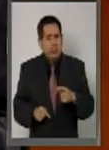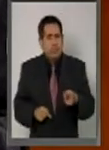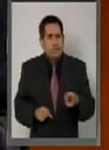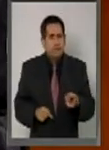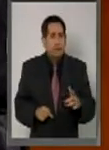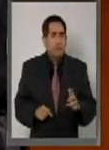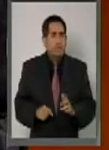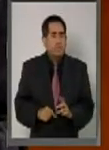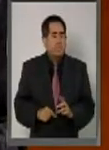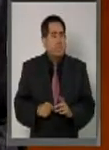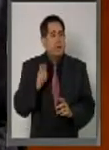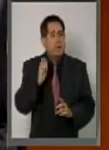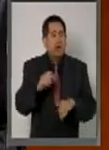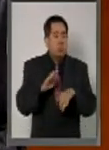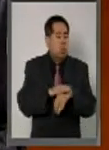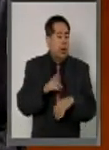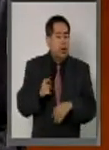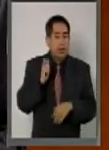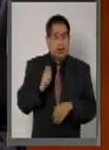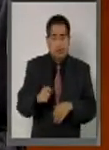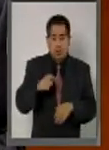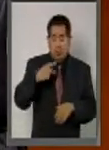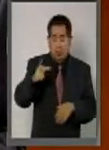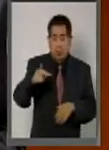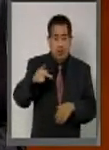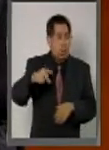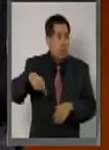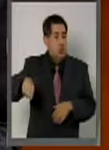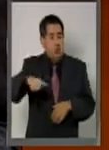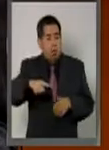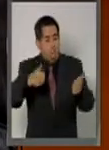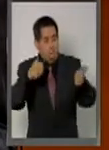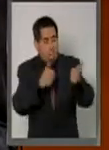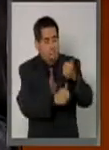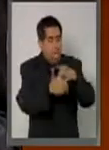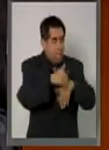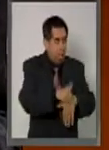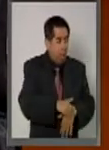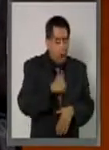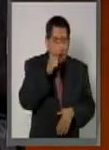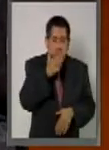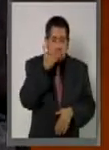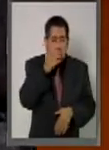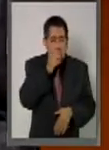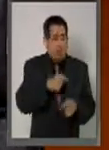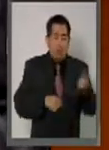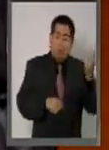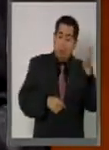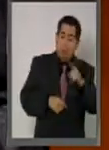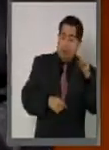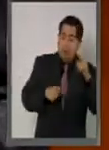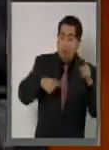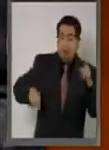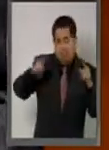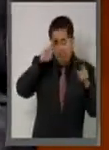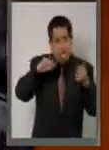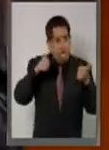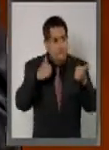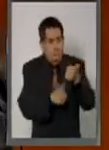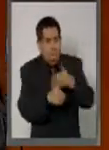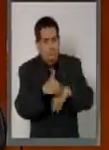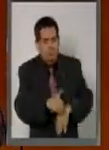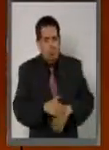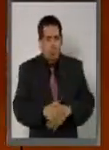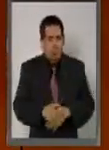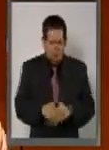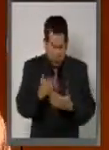implicaciones, sino por la relación de subordinación que se ha institucionalizado por este gobierno. Le